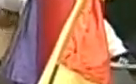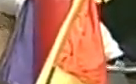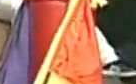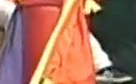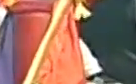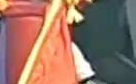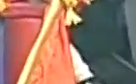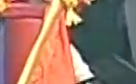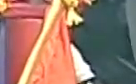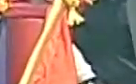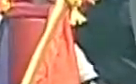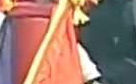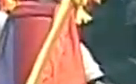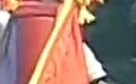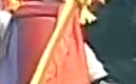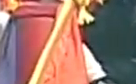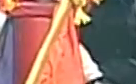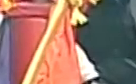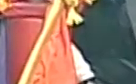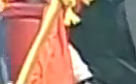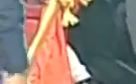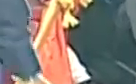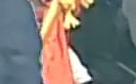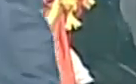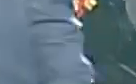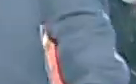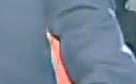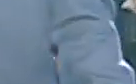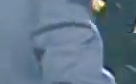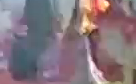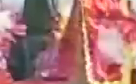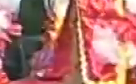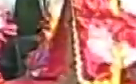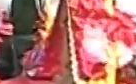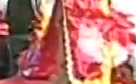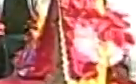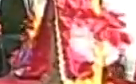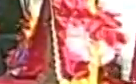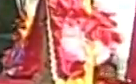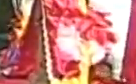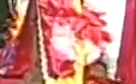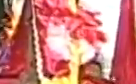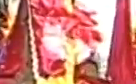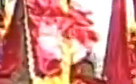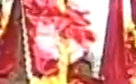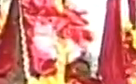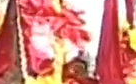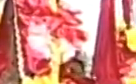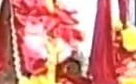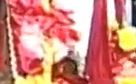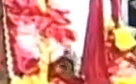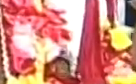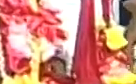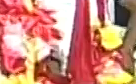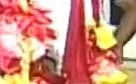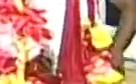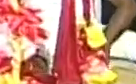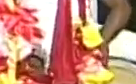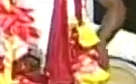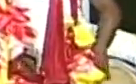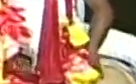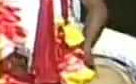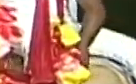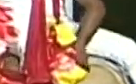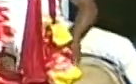ahora. Vamos a pintar ahora, vamos a cantar ahora. Y vamos a pintar ahora, vamos a pintar ahora. Vamos a